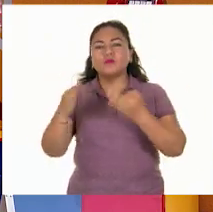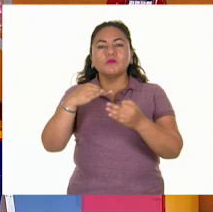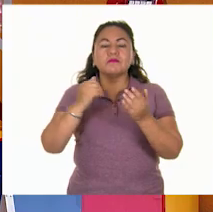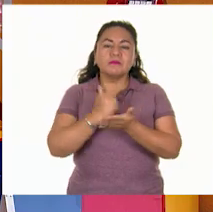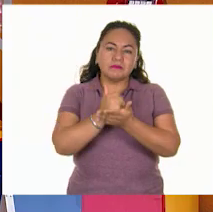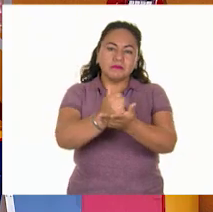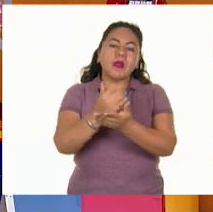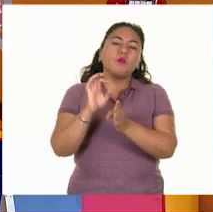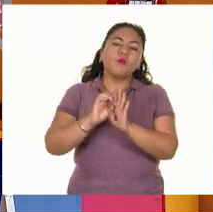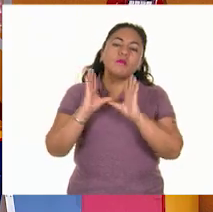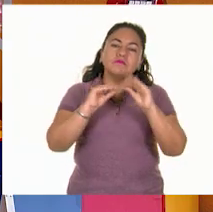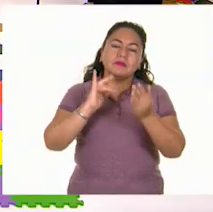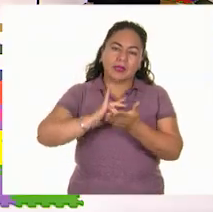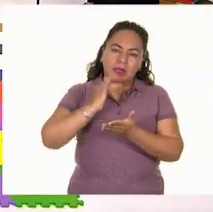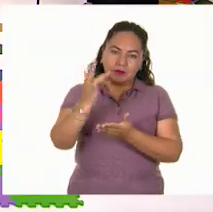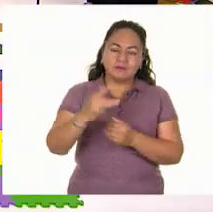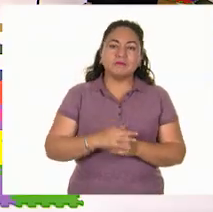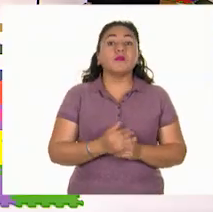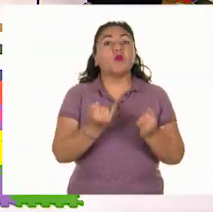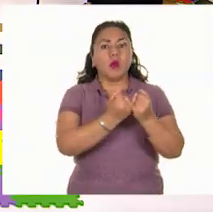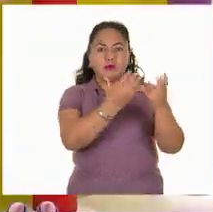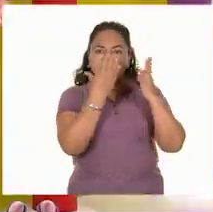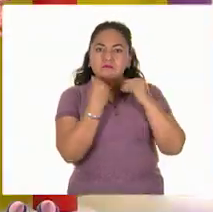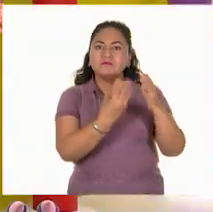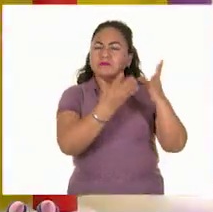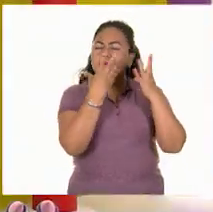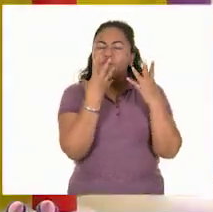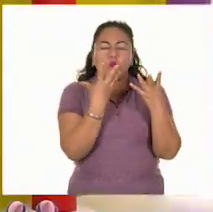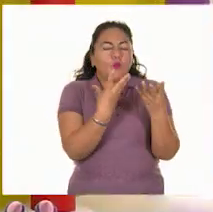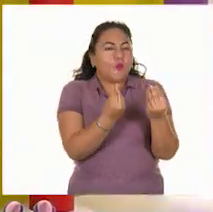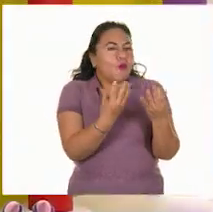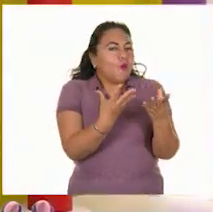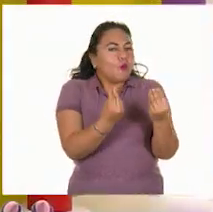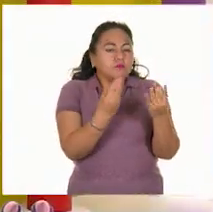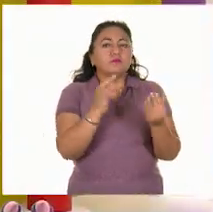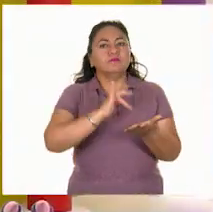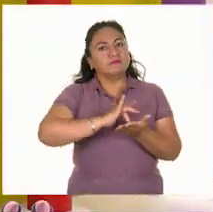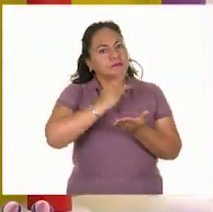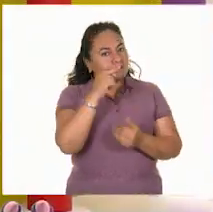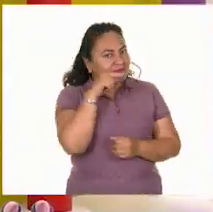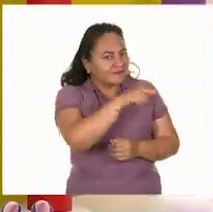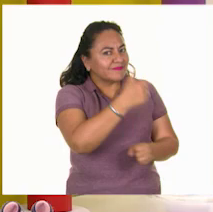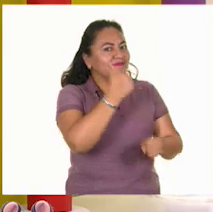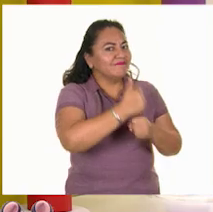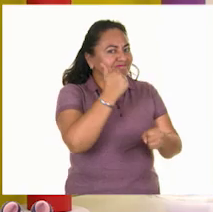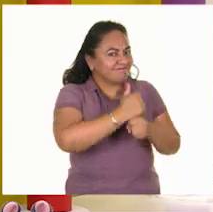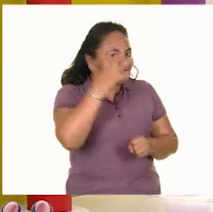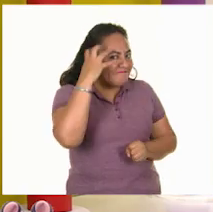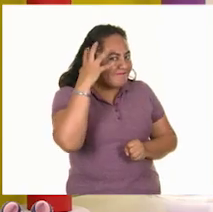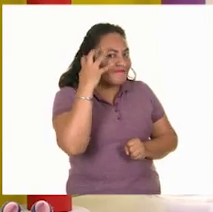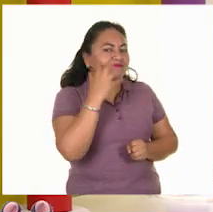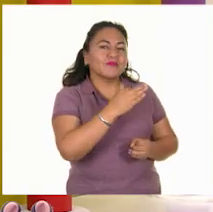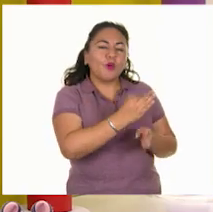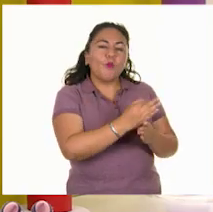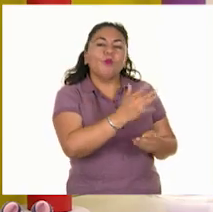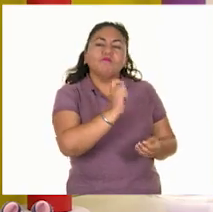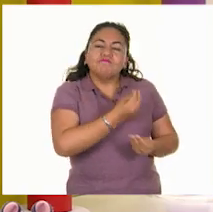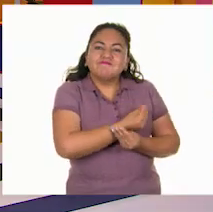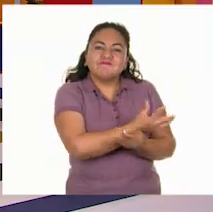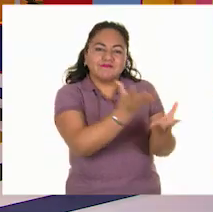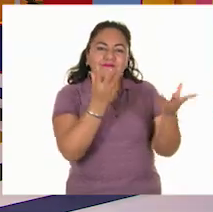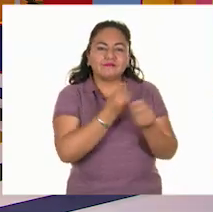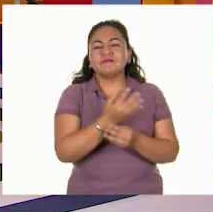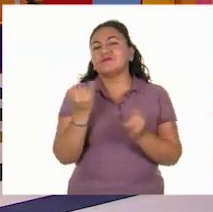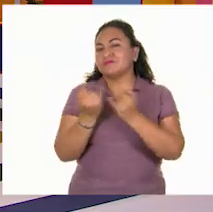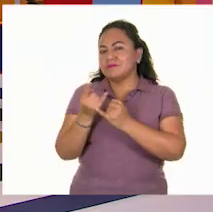por aprender con nosotros. Y por enseñarnos un montón de cosas. Y gracias a ti, abuelita Tencha, por compartirnos todo esto. A